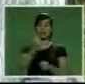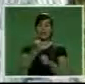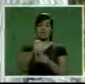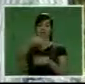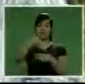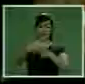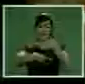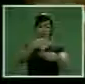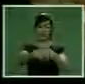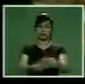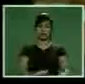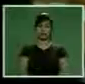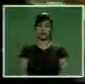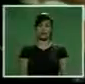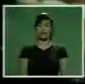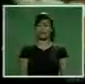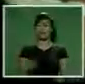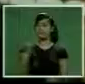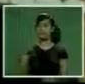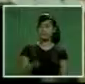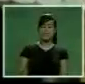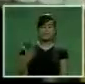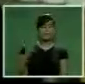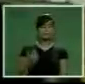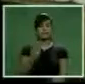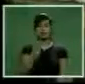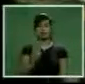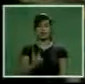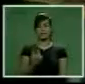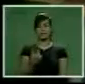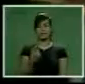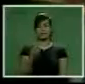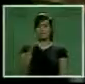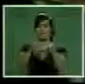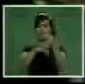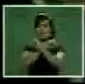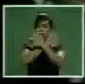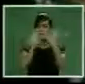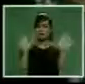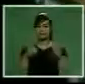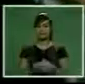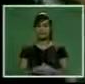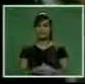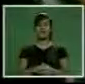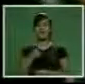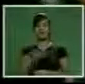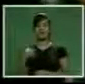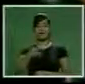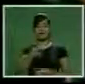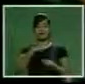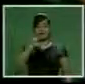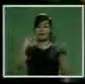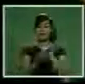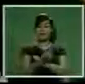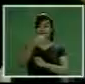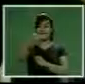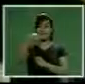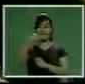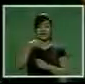cosa muy importante de lo que has dicho, pero que yo creo que queda claro. Quienes queremos el cambio, lo